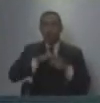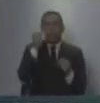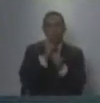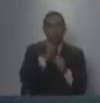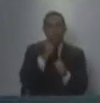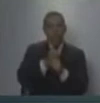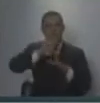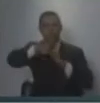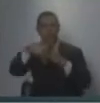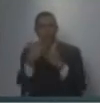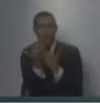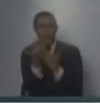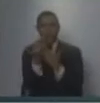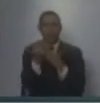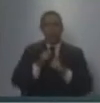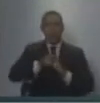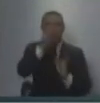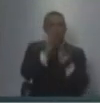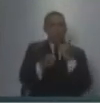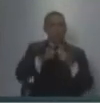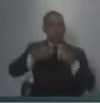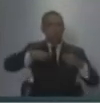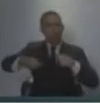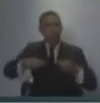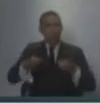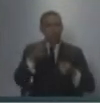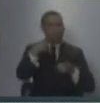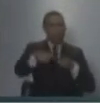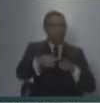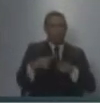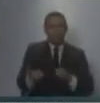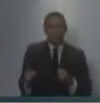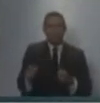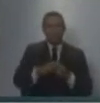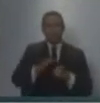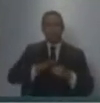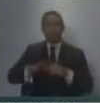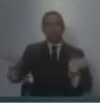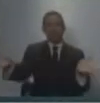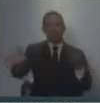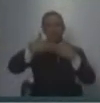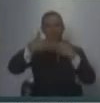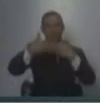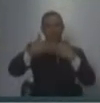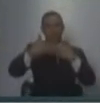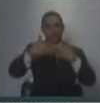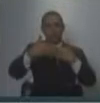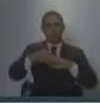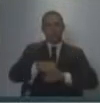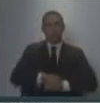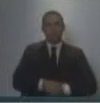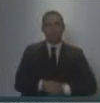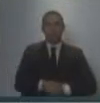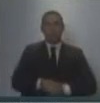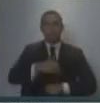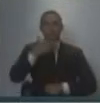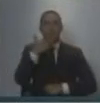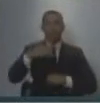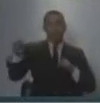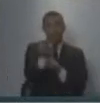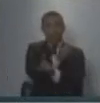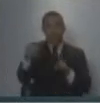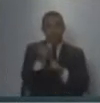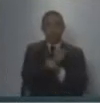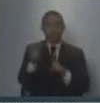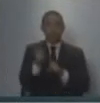nocturnos, en los que algunos locales que incumplieron las leyes fueron sancionados y cerrados temporalmente. En el caso de la violencia de